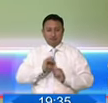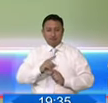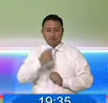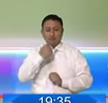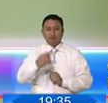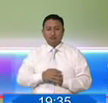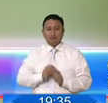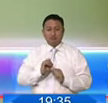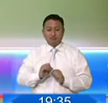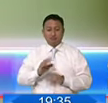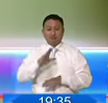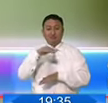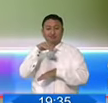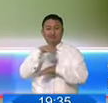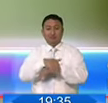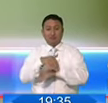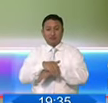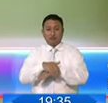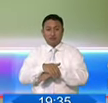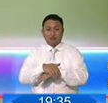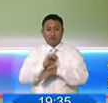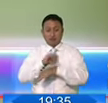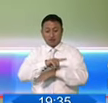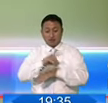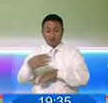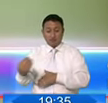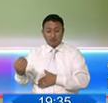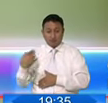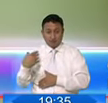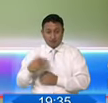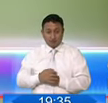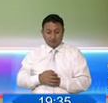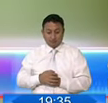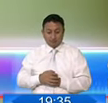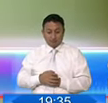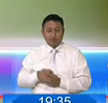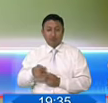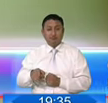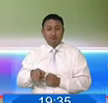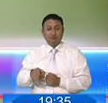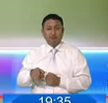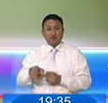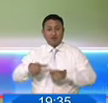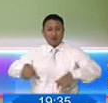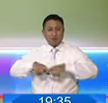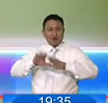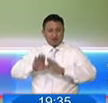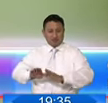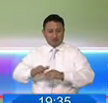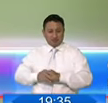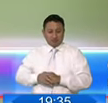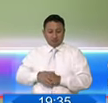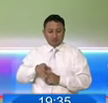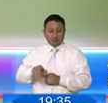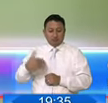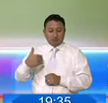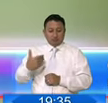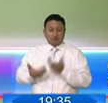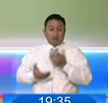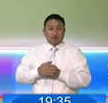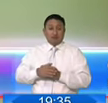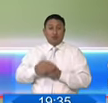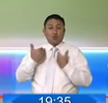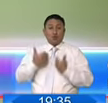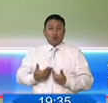manifiestan que horas de la tarde está bien informado que en la quebrada había un posible